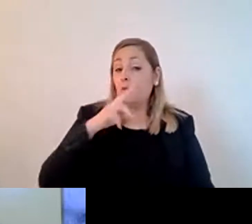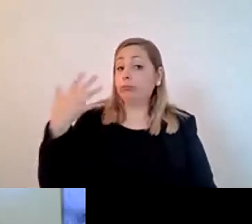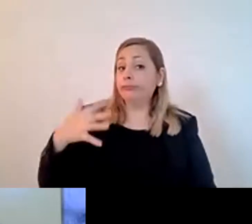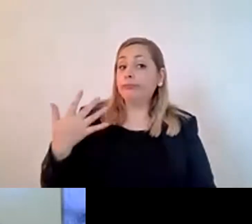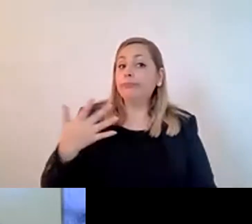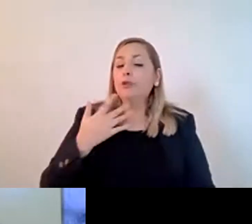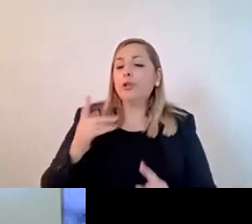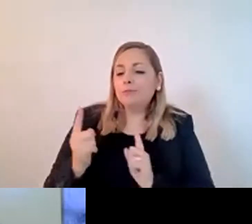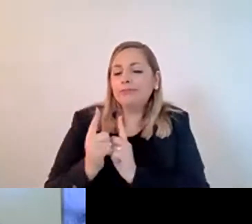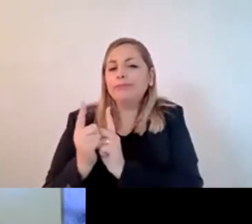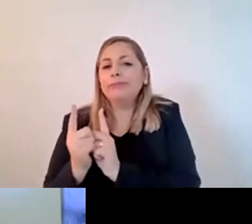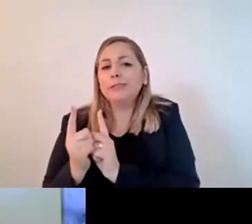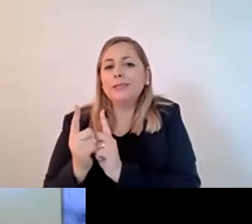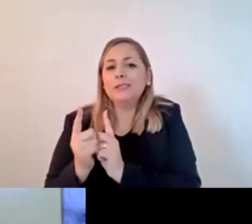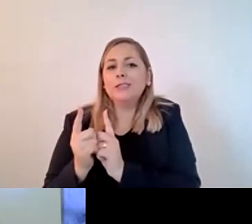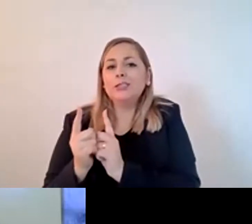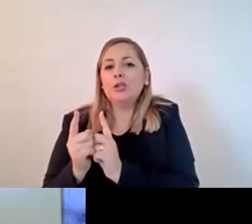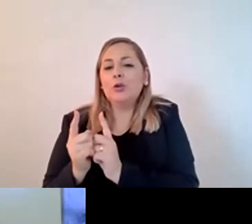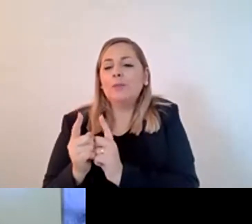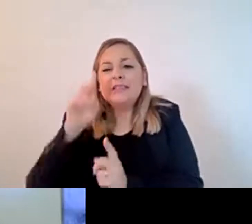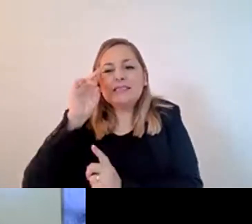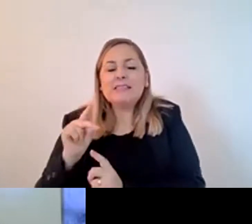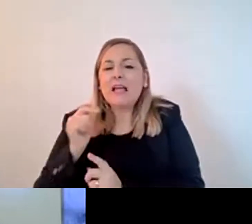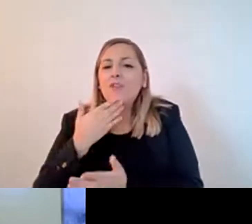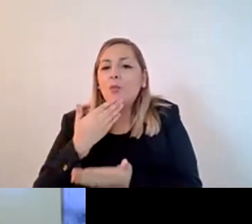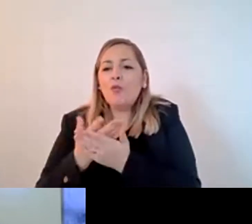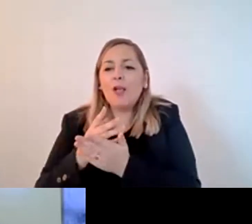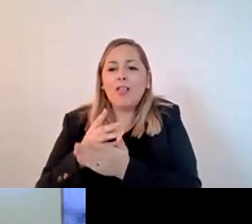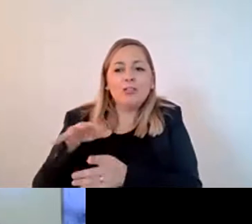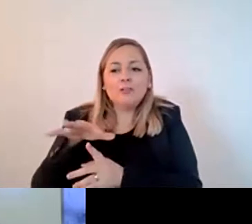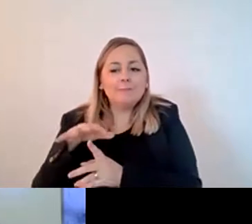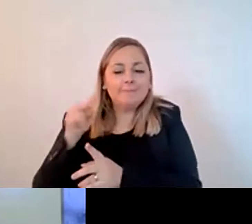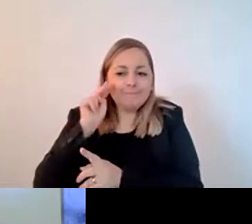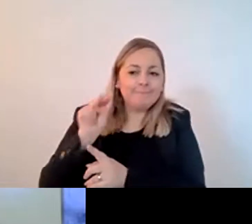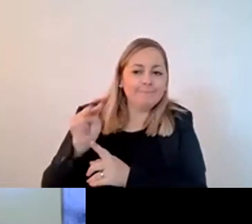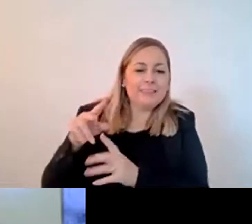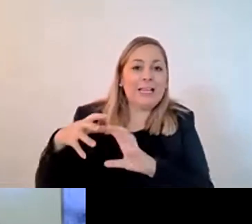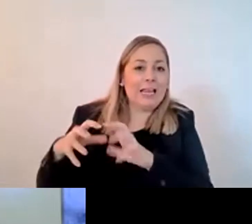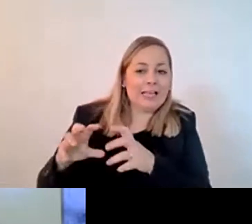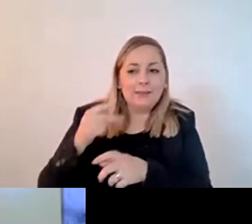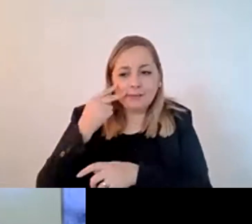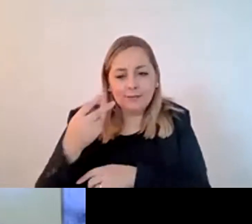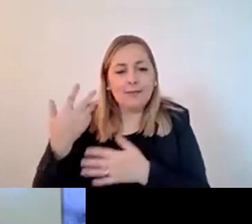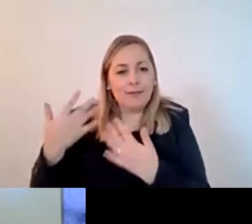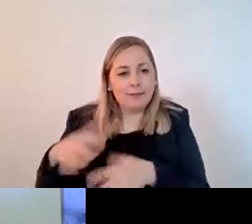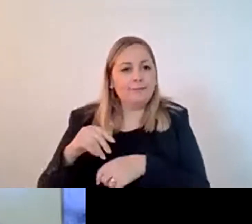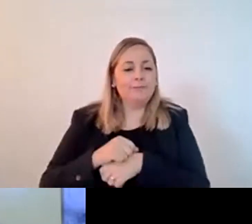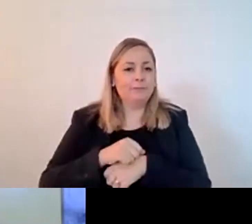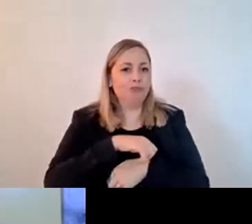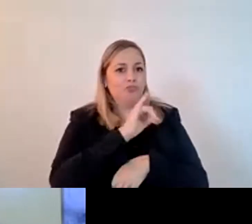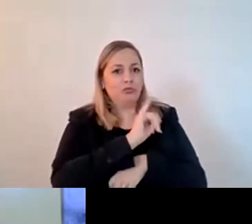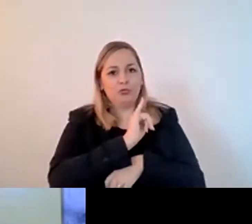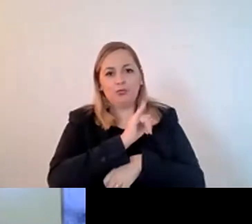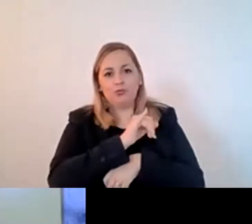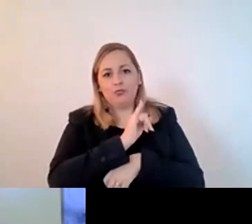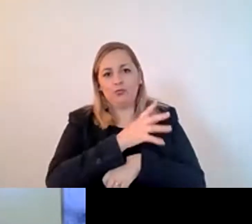la cercanía, porque adivina cuándo va a ocurrir algo, o sea, prevé las crisis un poco, que Sí, van a